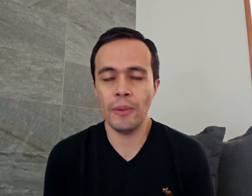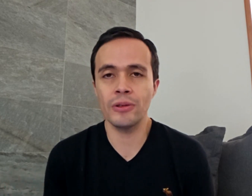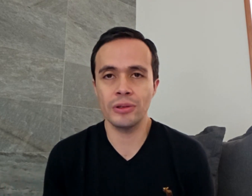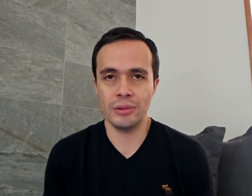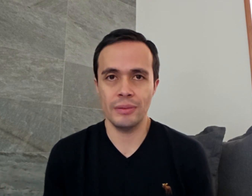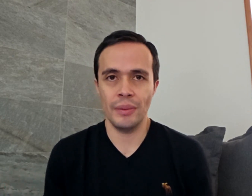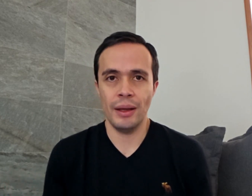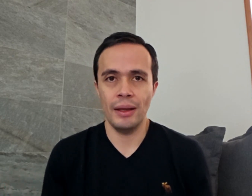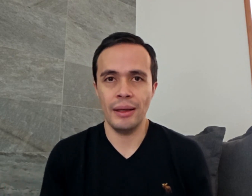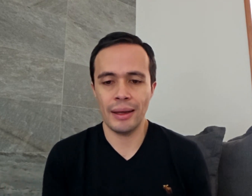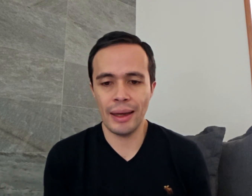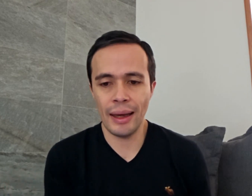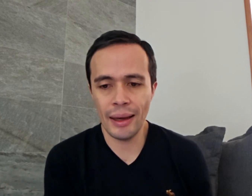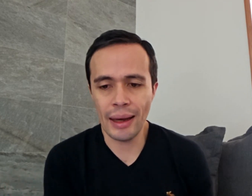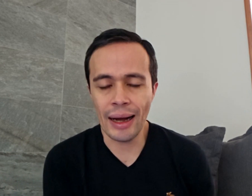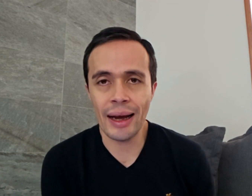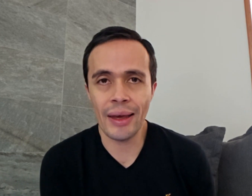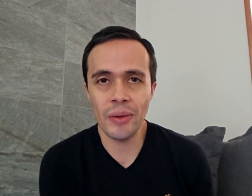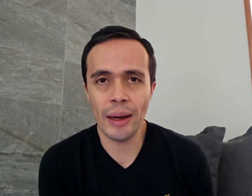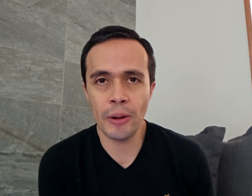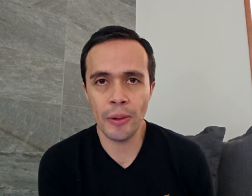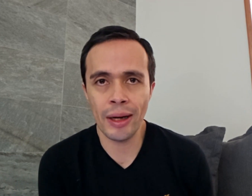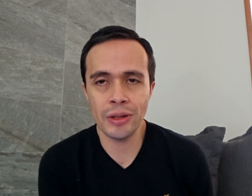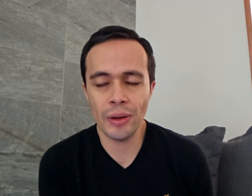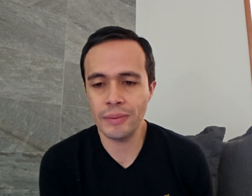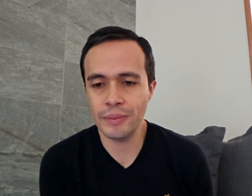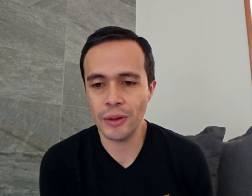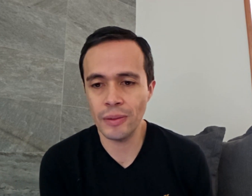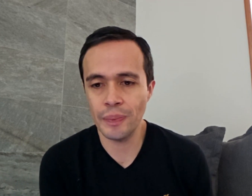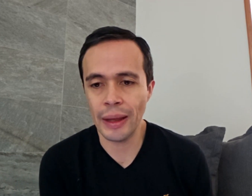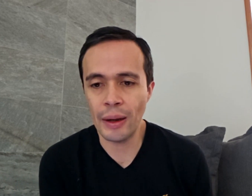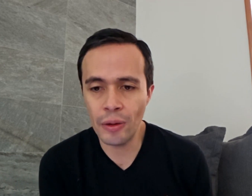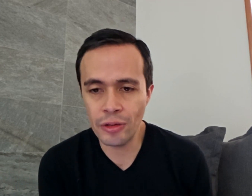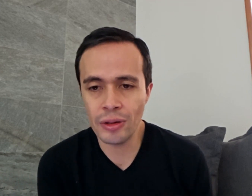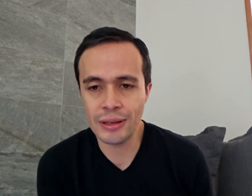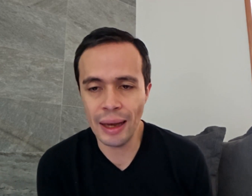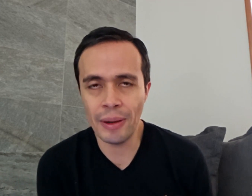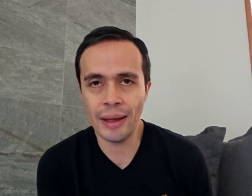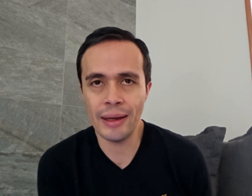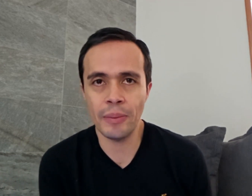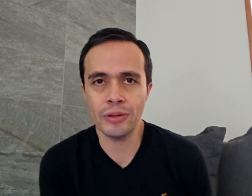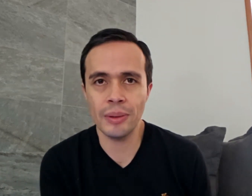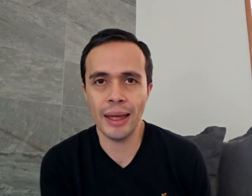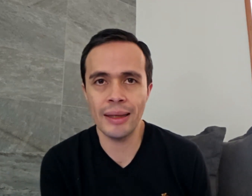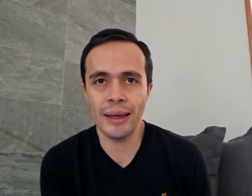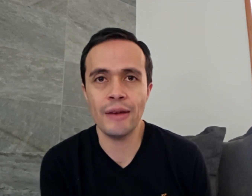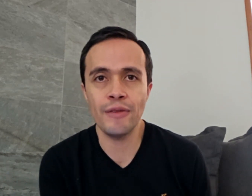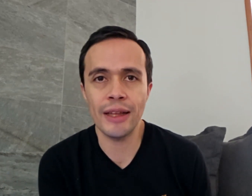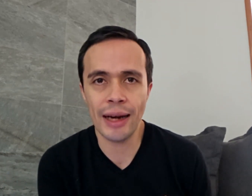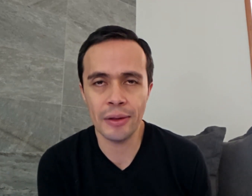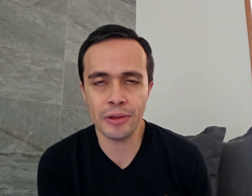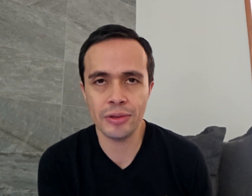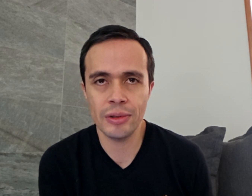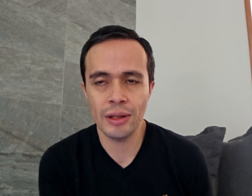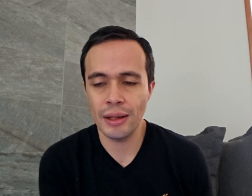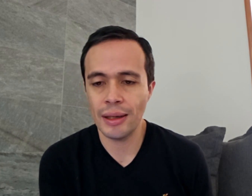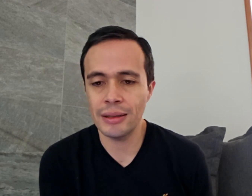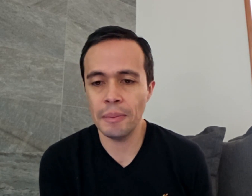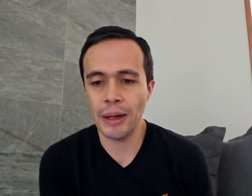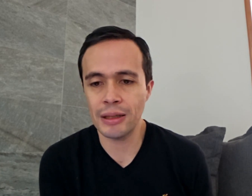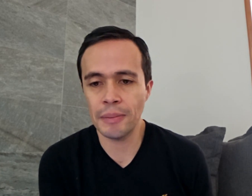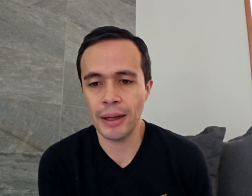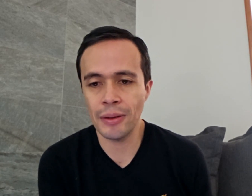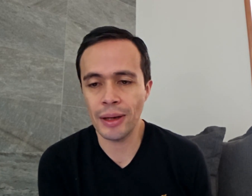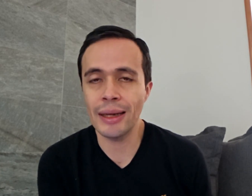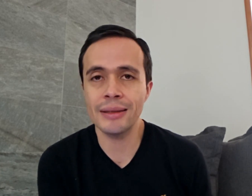algunos grupos que han caído en la provocación, ¿no? Incluso se habla de la posibilidad de infiltrados que